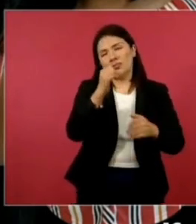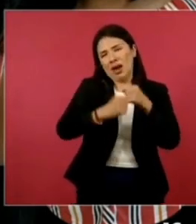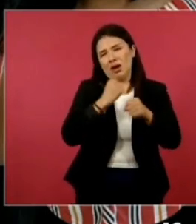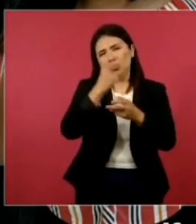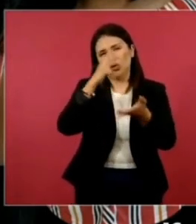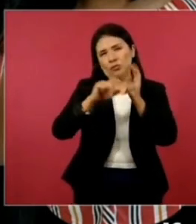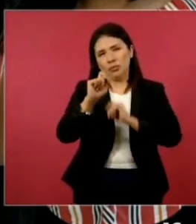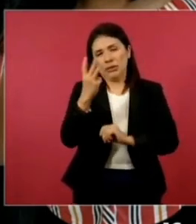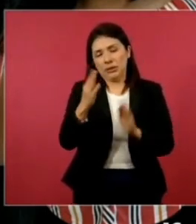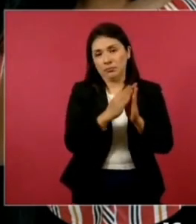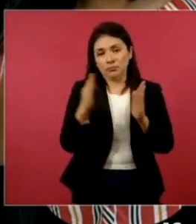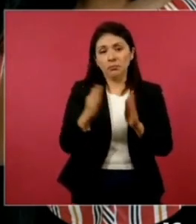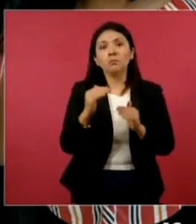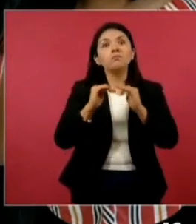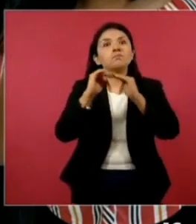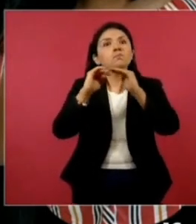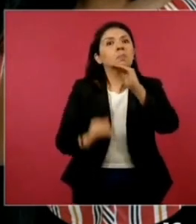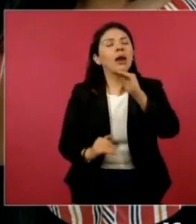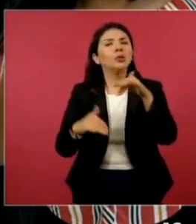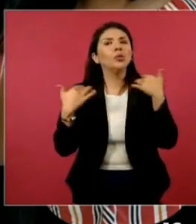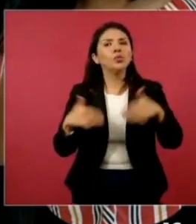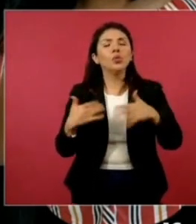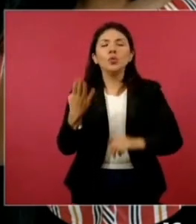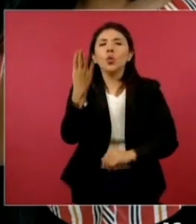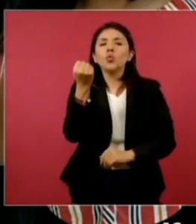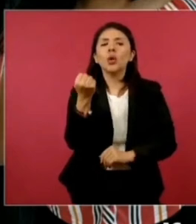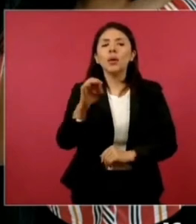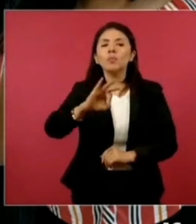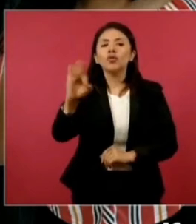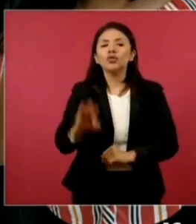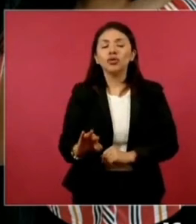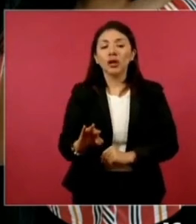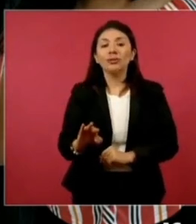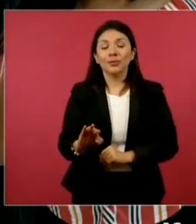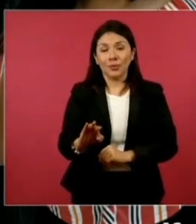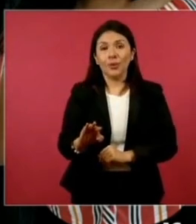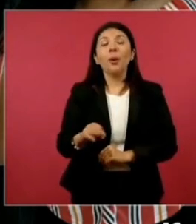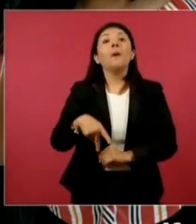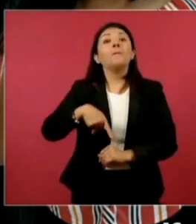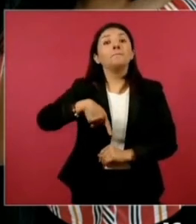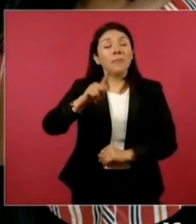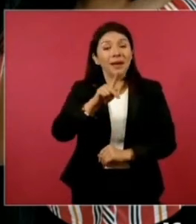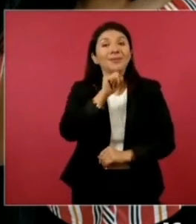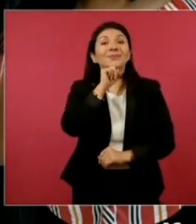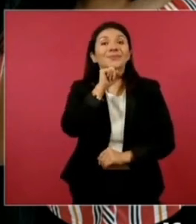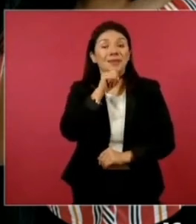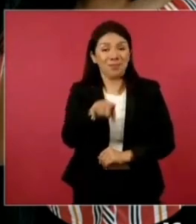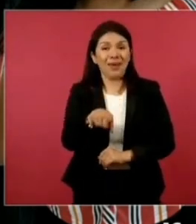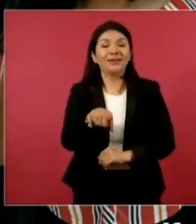2022-2023 disminuyó drásticamente al 9%. Pero por si fuera poco y